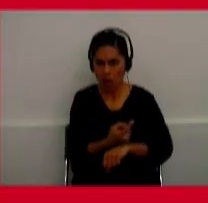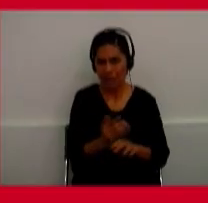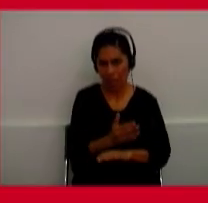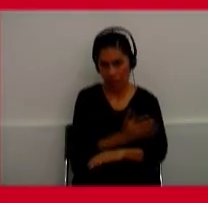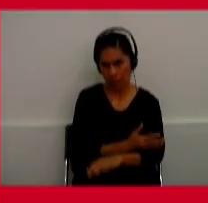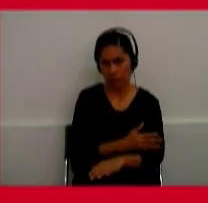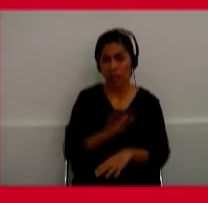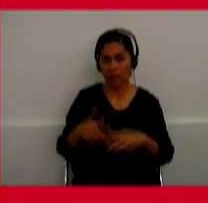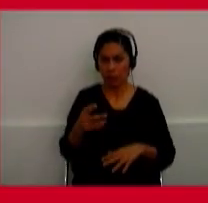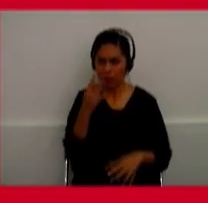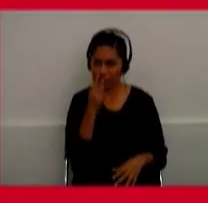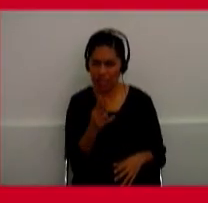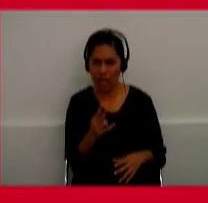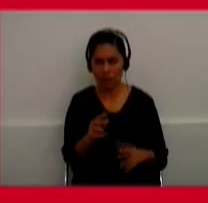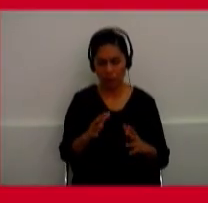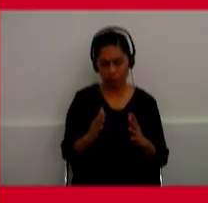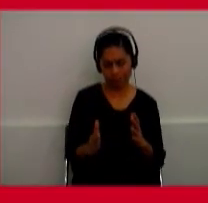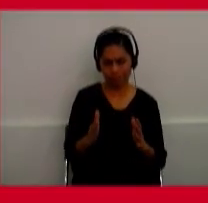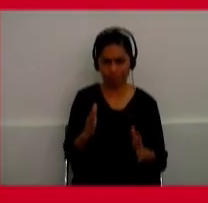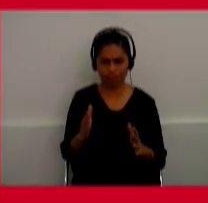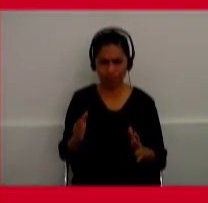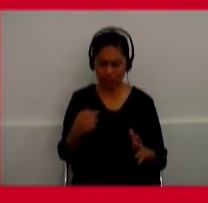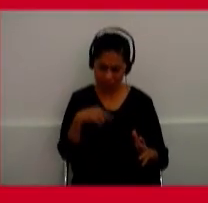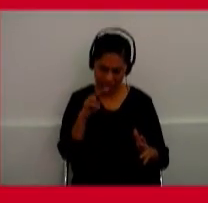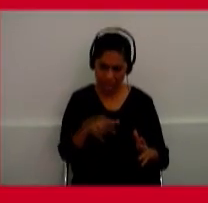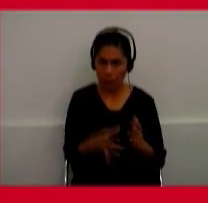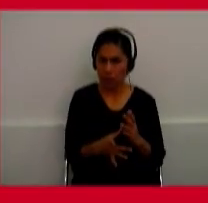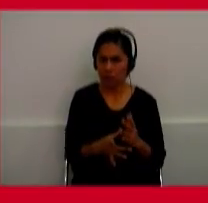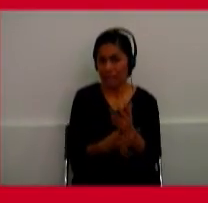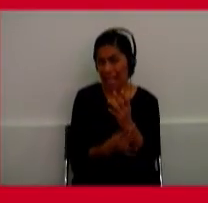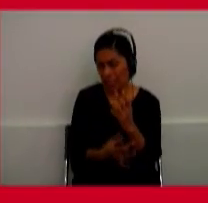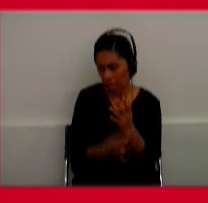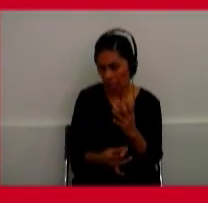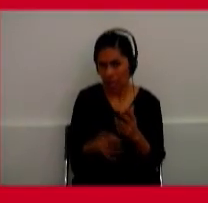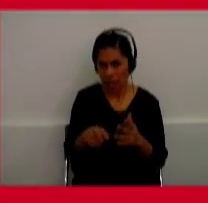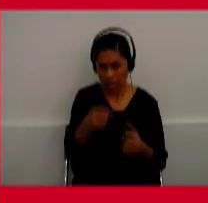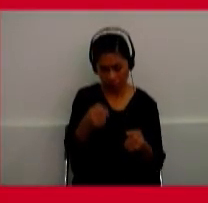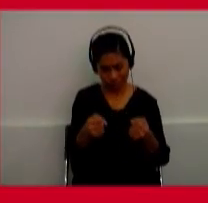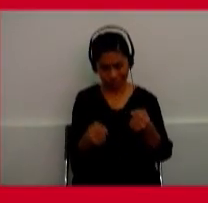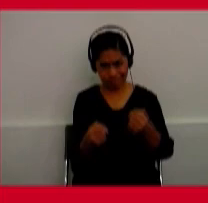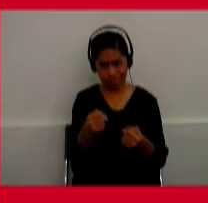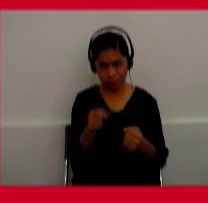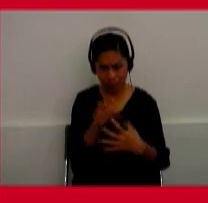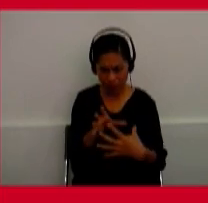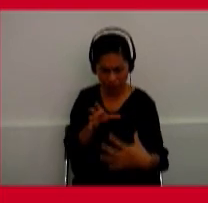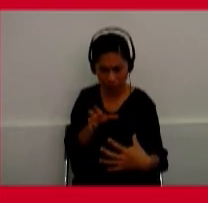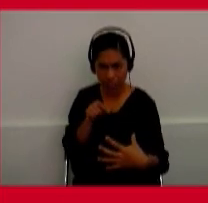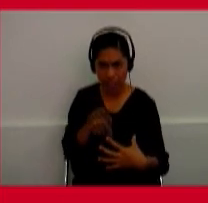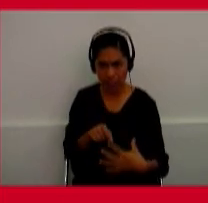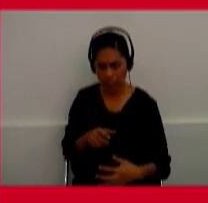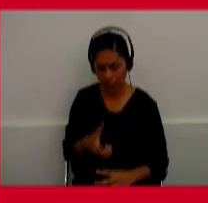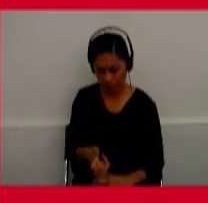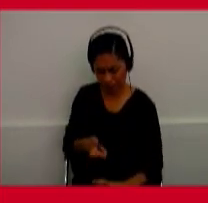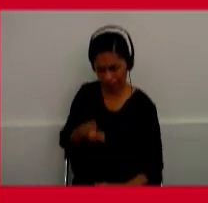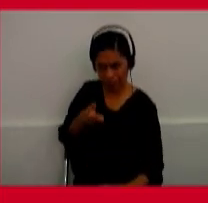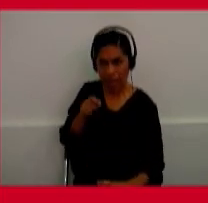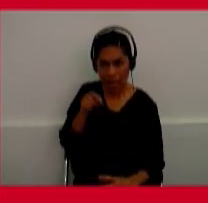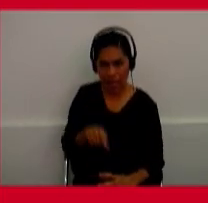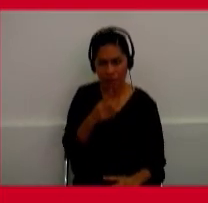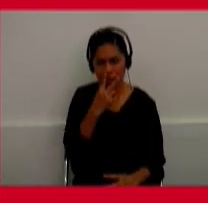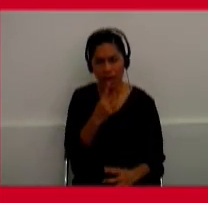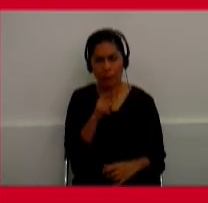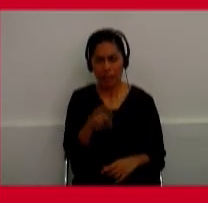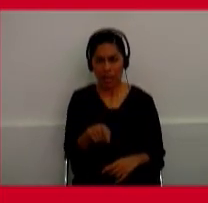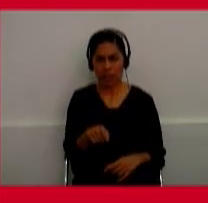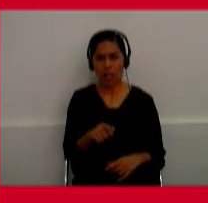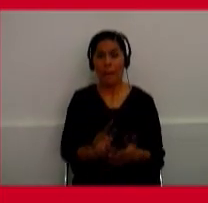Monitoreábamos siempre la salud del aceite durante el cambio, ¿no? Entonces, como teníamos ambas bases de datos, lo que correspondía era